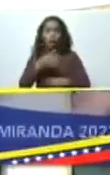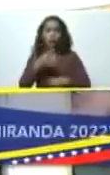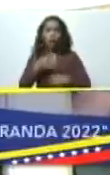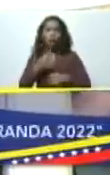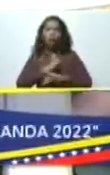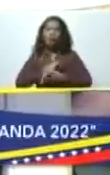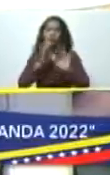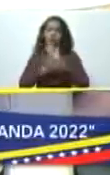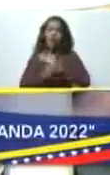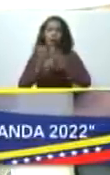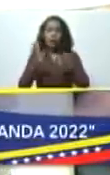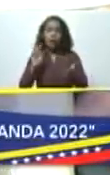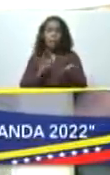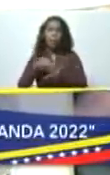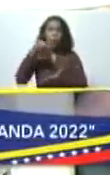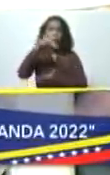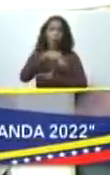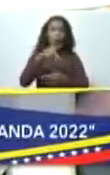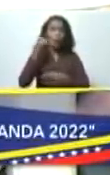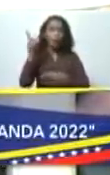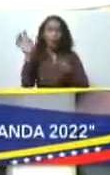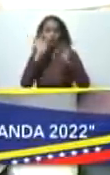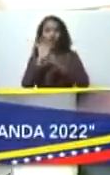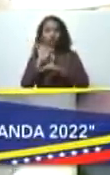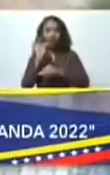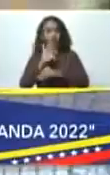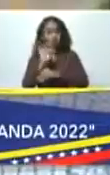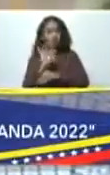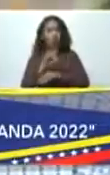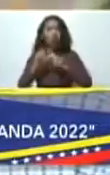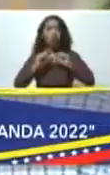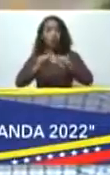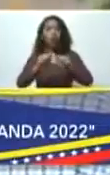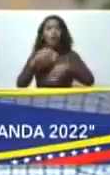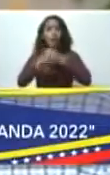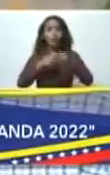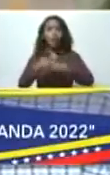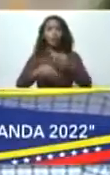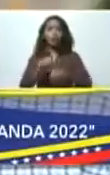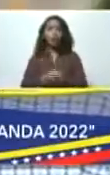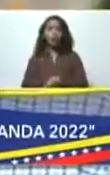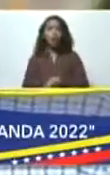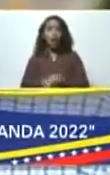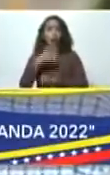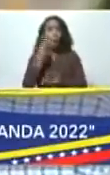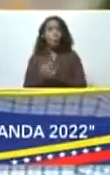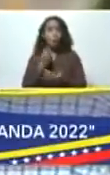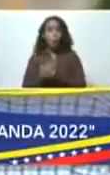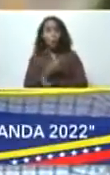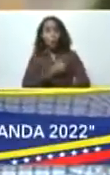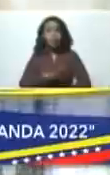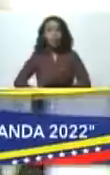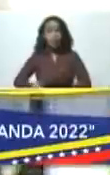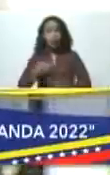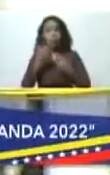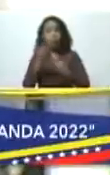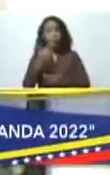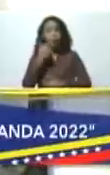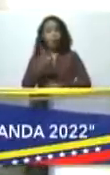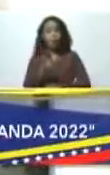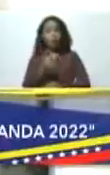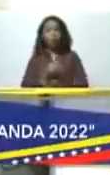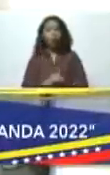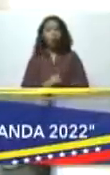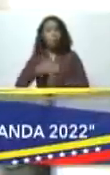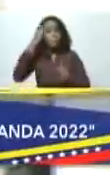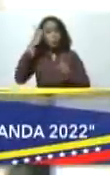definitiva, dar ese salto adelante en función de seguir dinamizando el aparato productivo. En Monagas, presidente, como usted muy bien lo ha indicado y nos